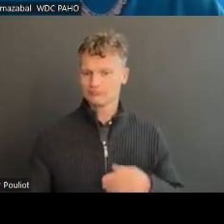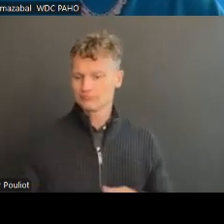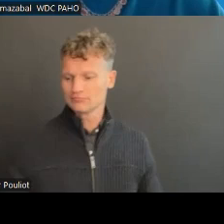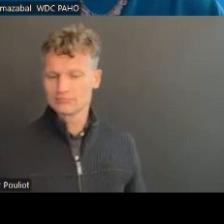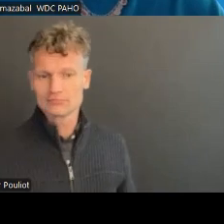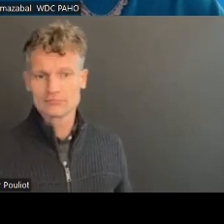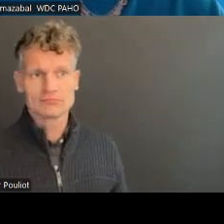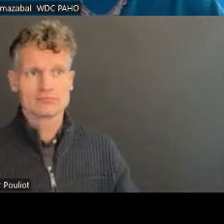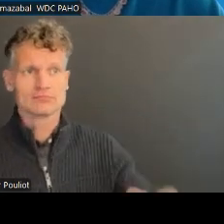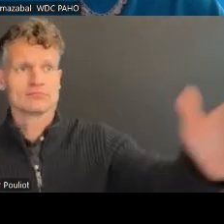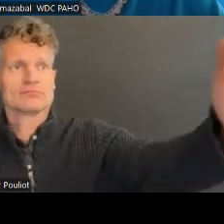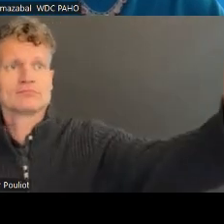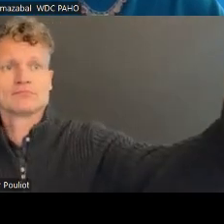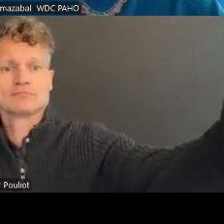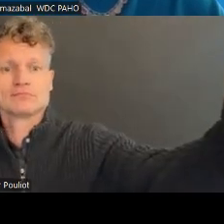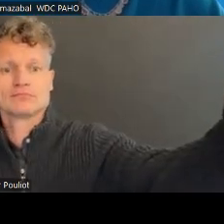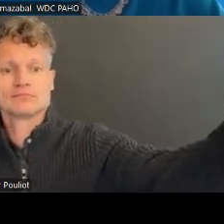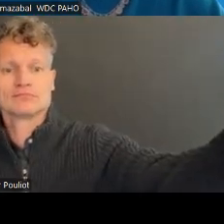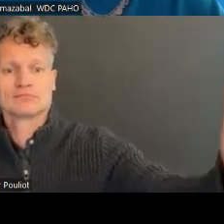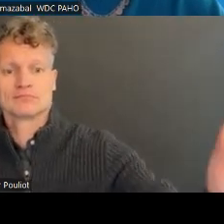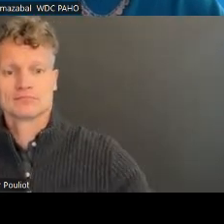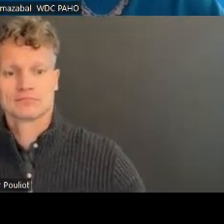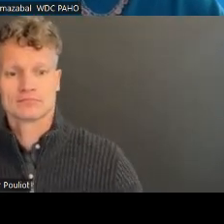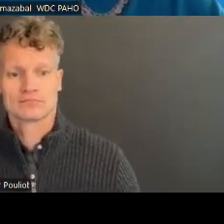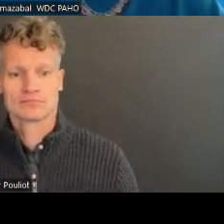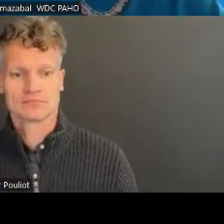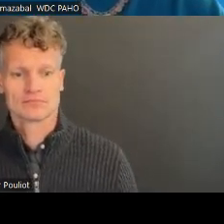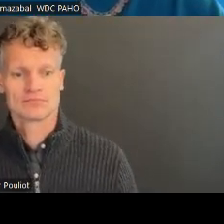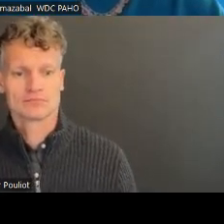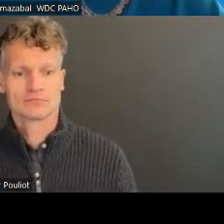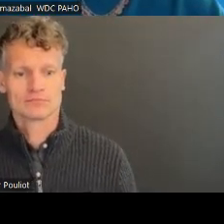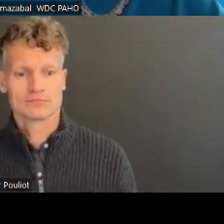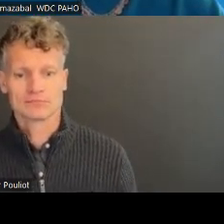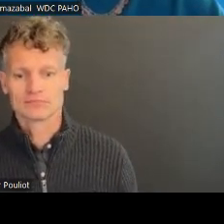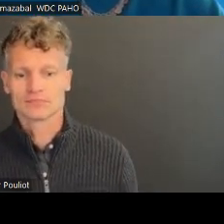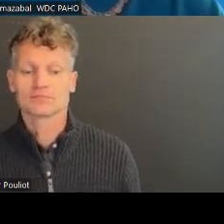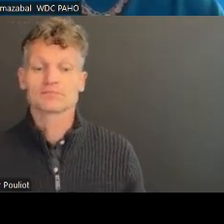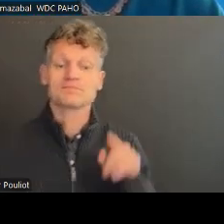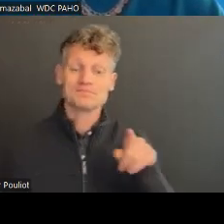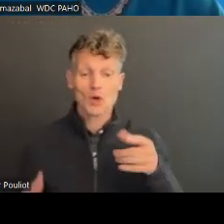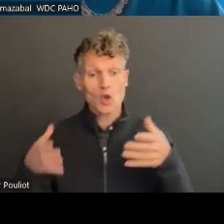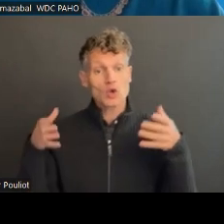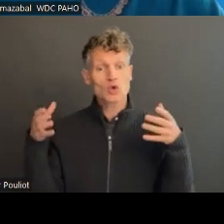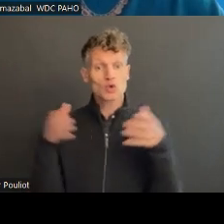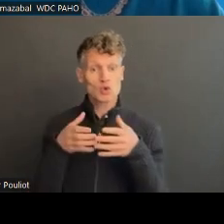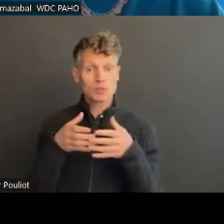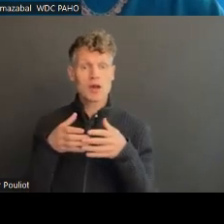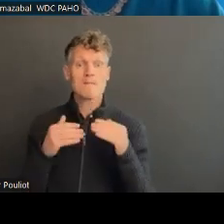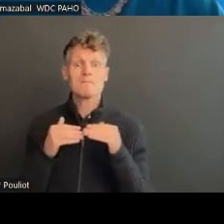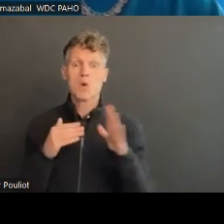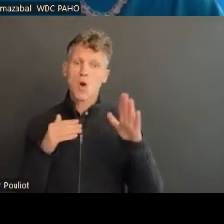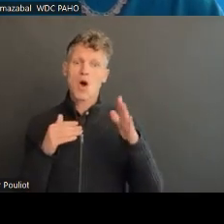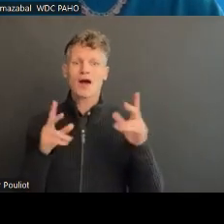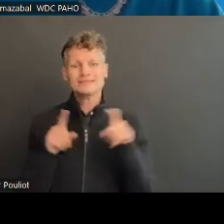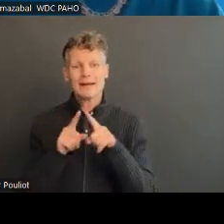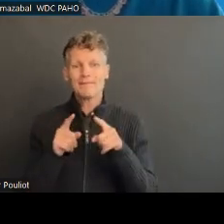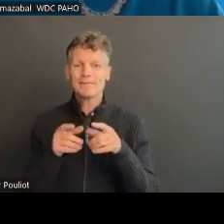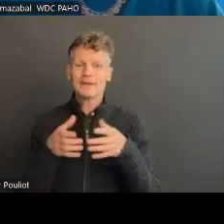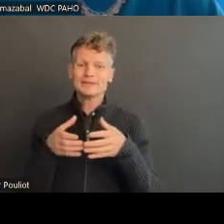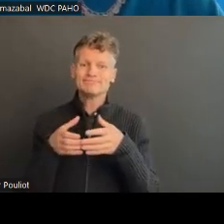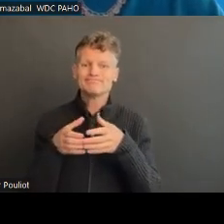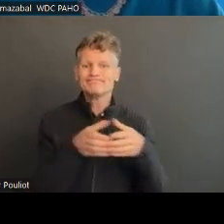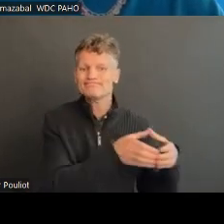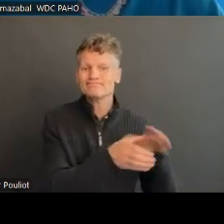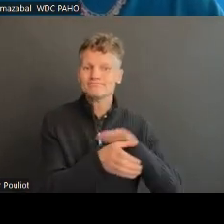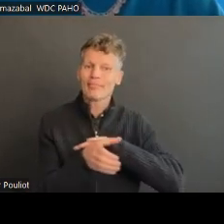de mayor vulnerabilidad efectivamente accedan a los recursos, a los servicios y a una mejor calidad de